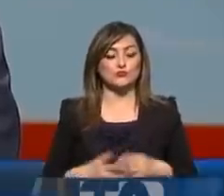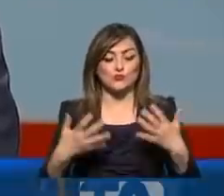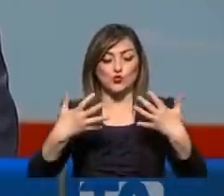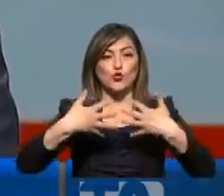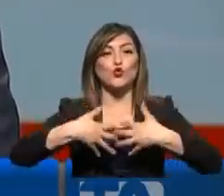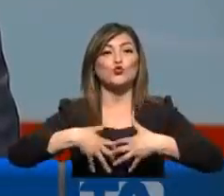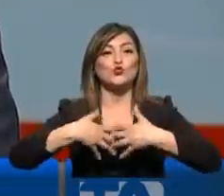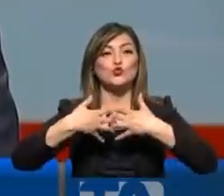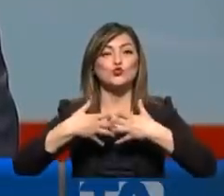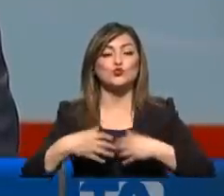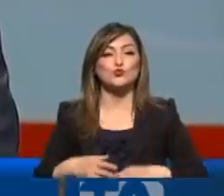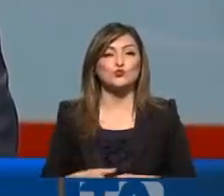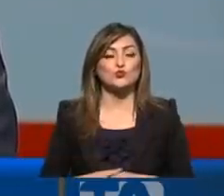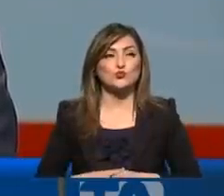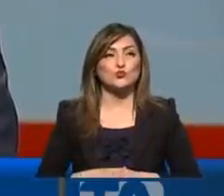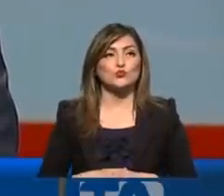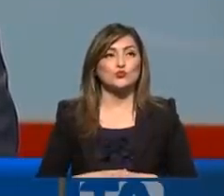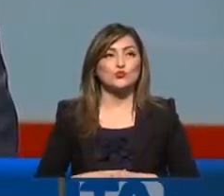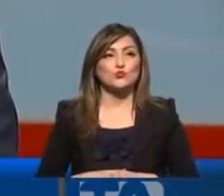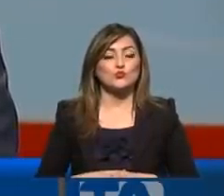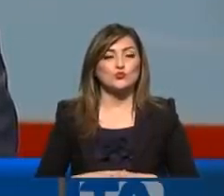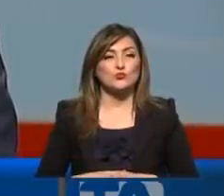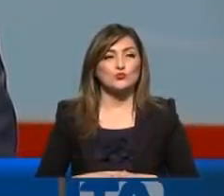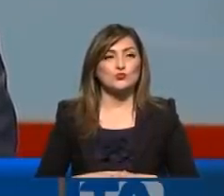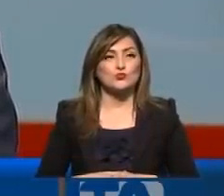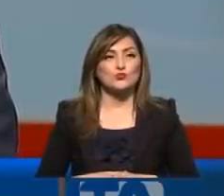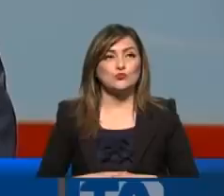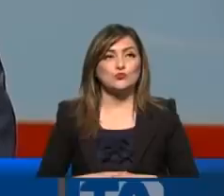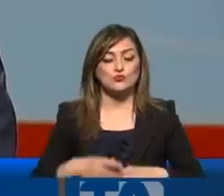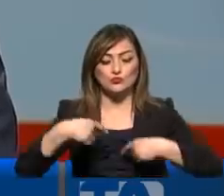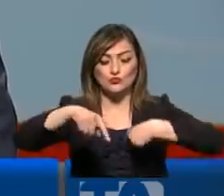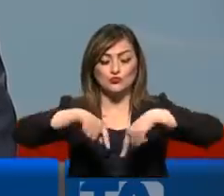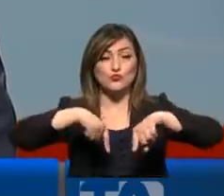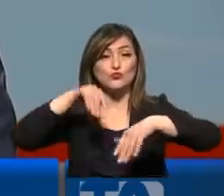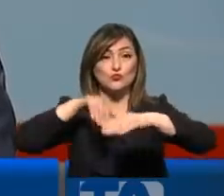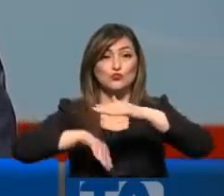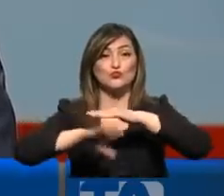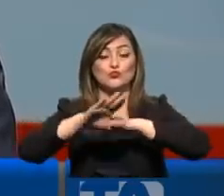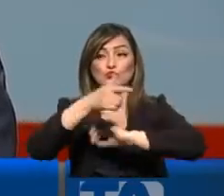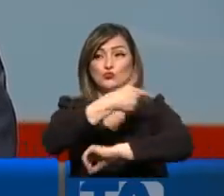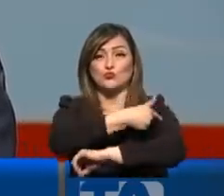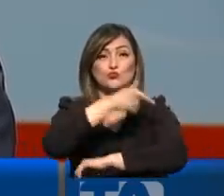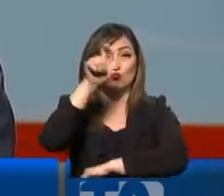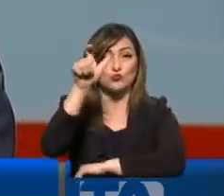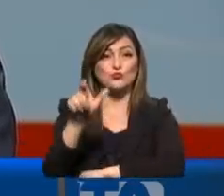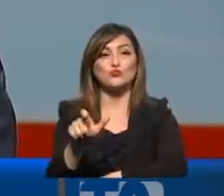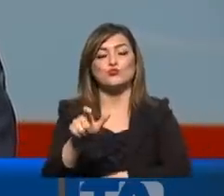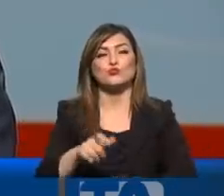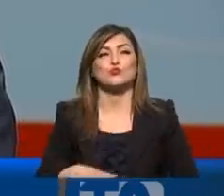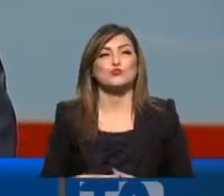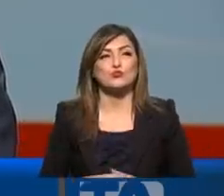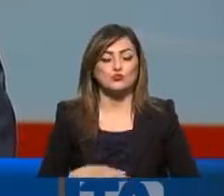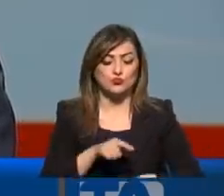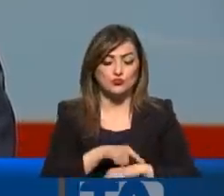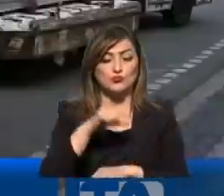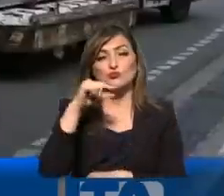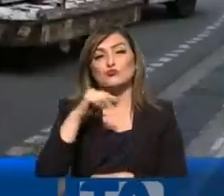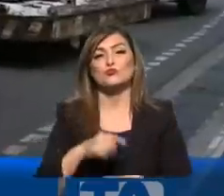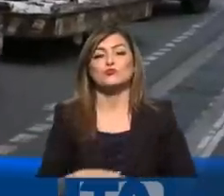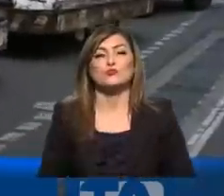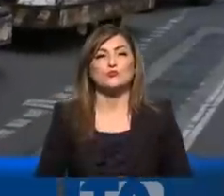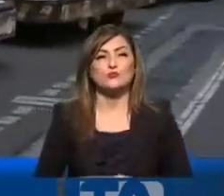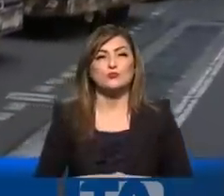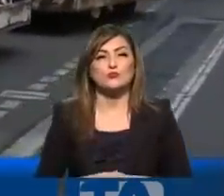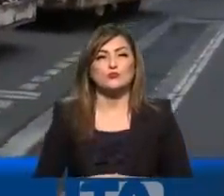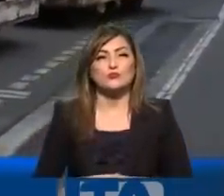automáticamente estas entran ya en una cadena logística para inocular a la población en el menor tiempo posible. Por